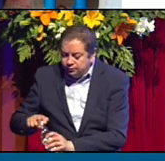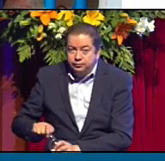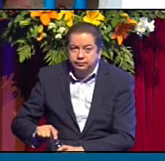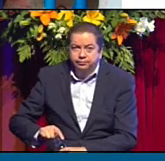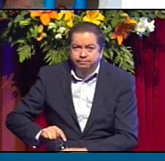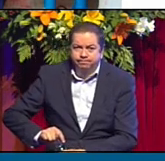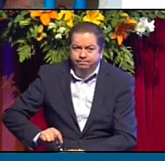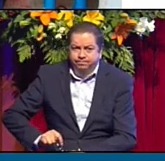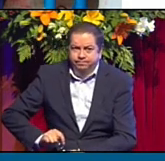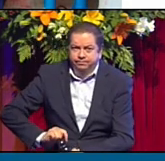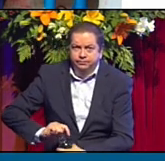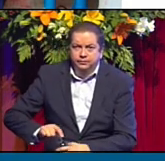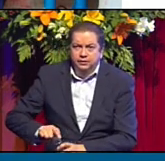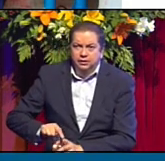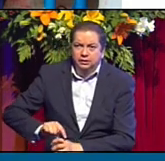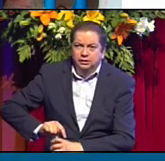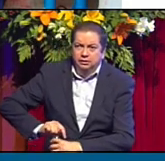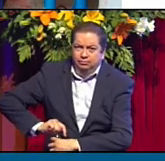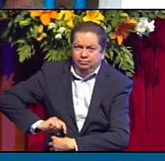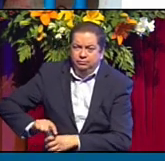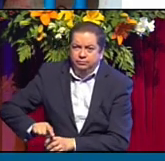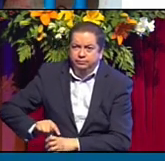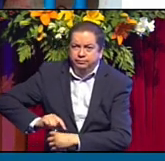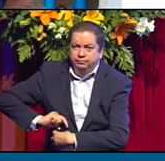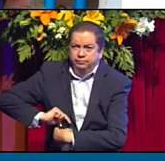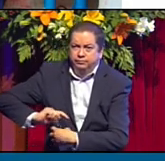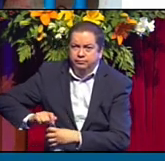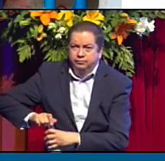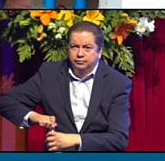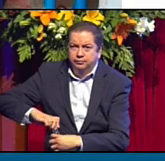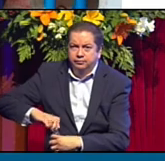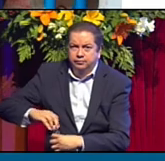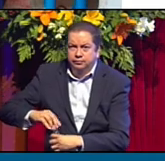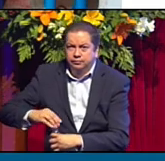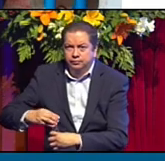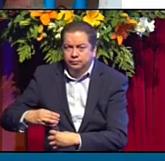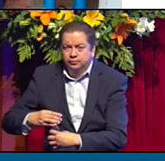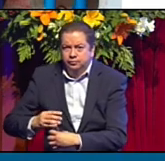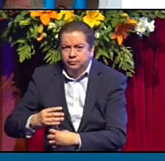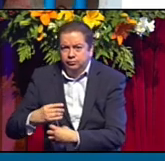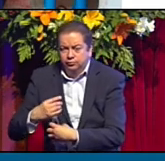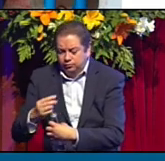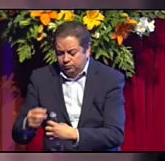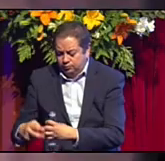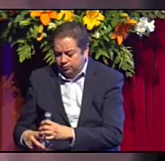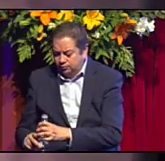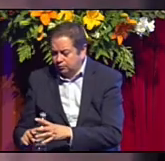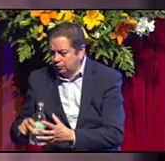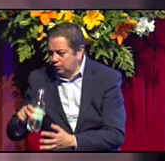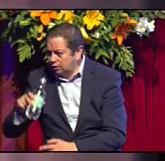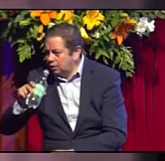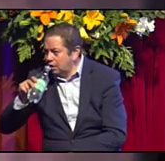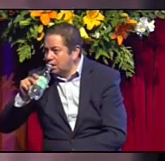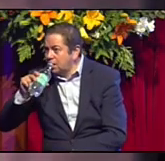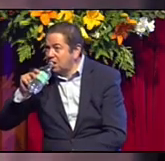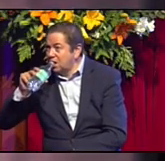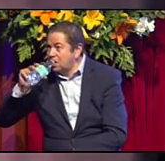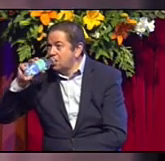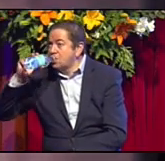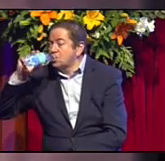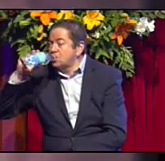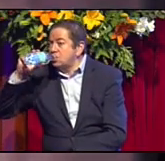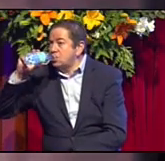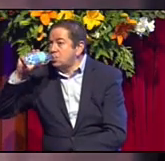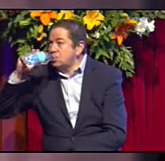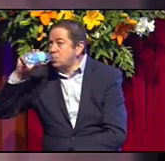hay un convenio entre dos partes. Acá no hay imposiciones. El INDAP y el municipio se colocan de acuerdo. El INDAP